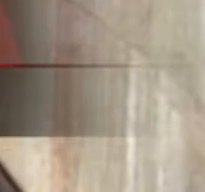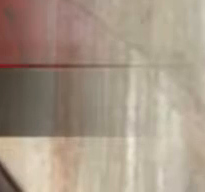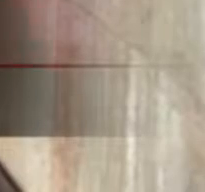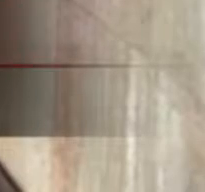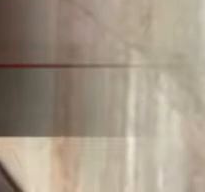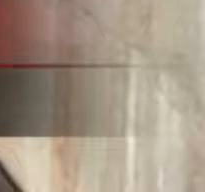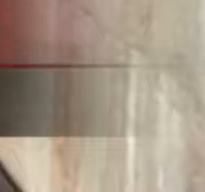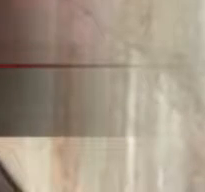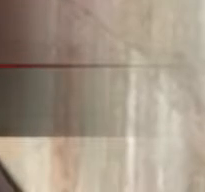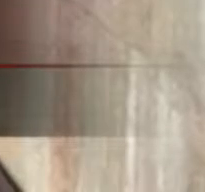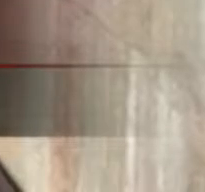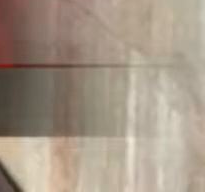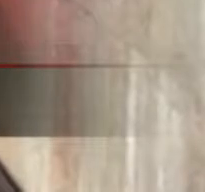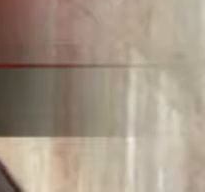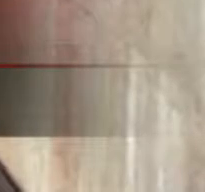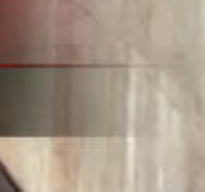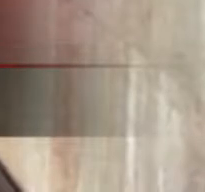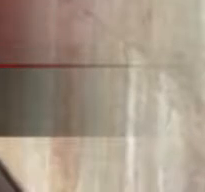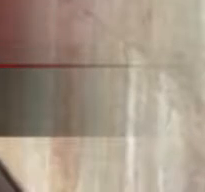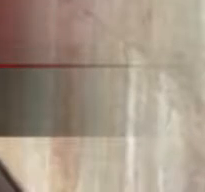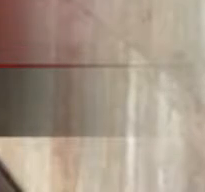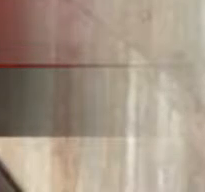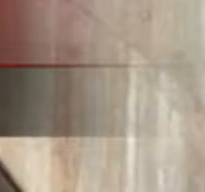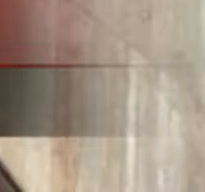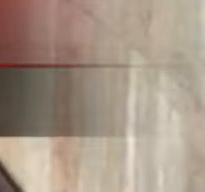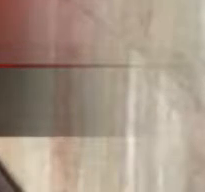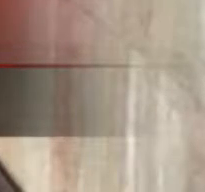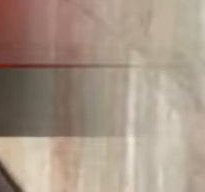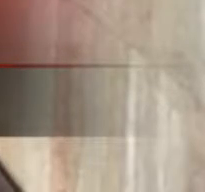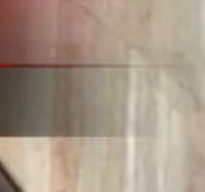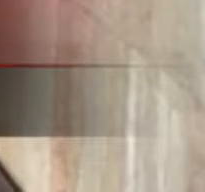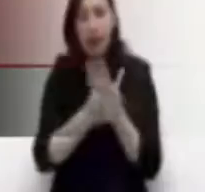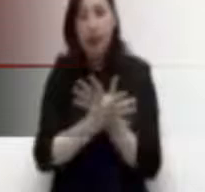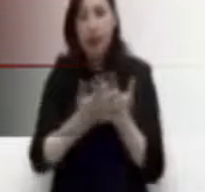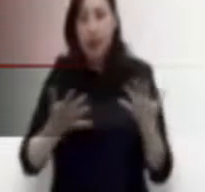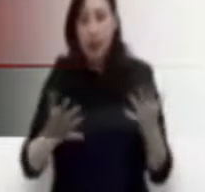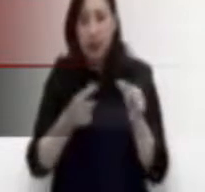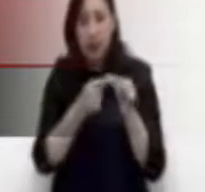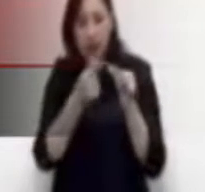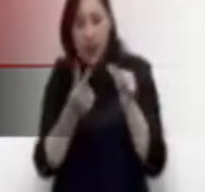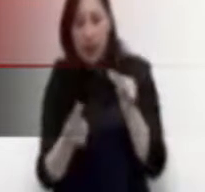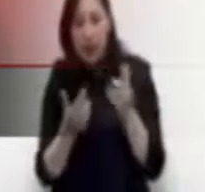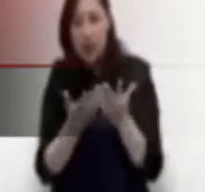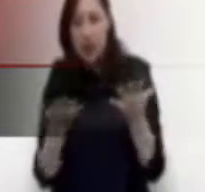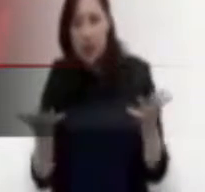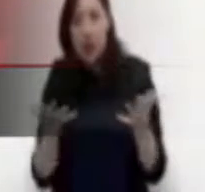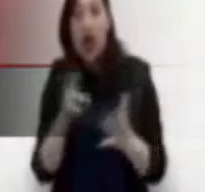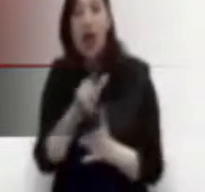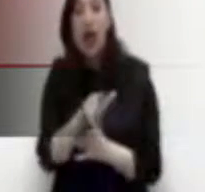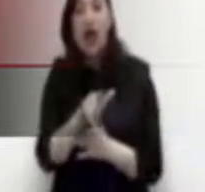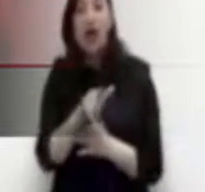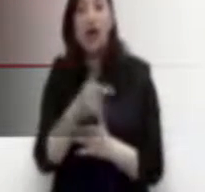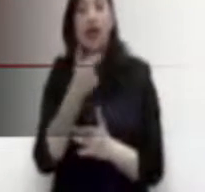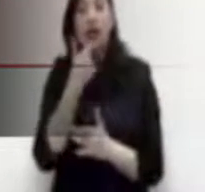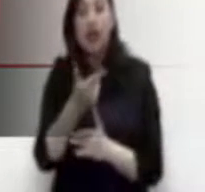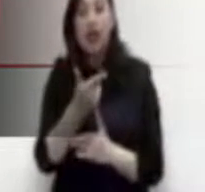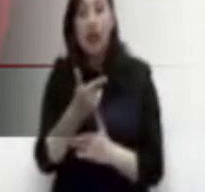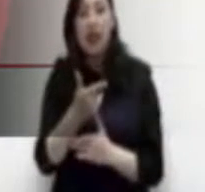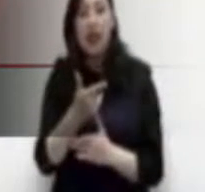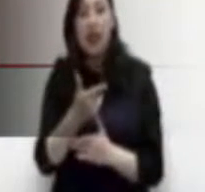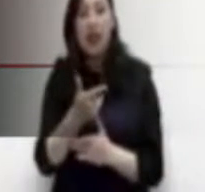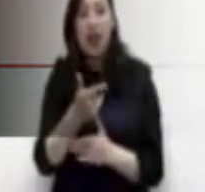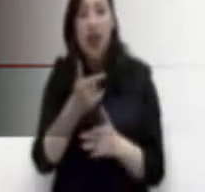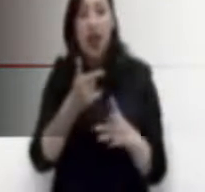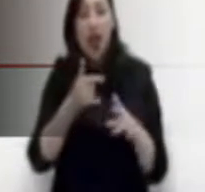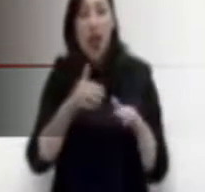Con el fin de organizar el funcionamiento del servicio público de la formación para el trabajo, los senadores del Centro Democrático Gabriel